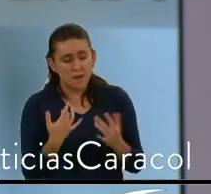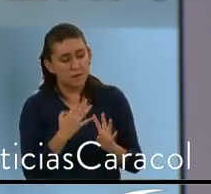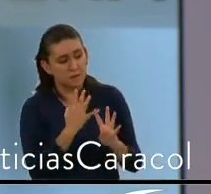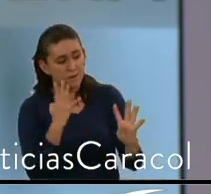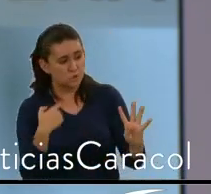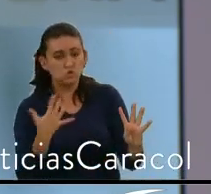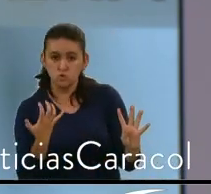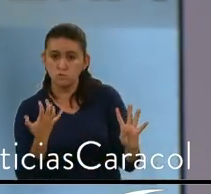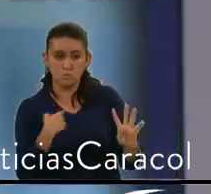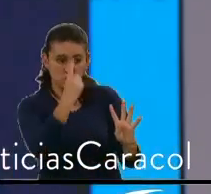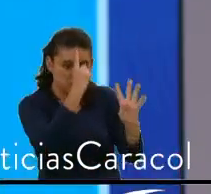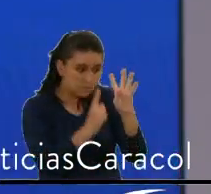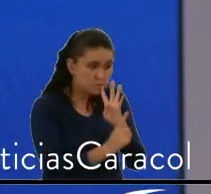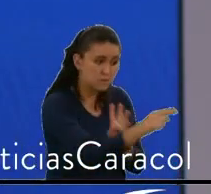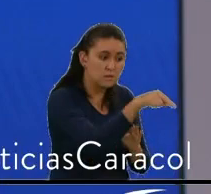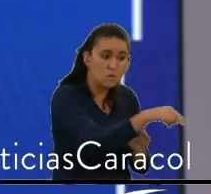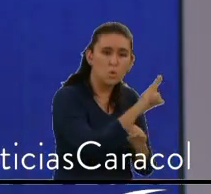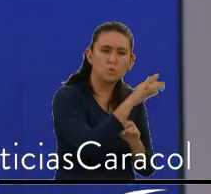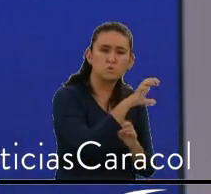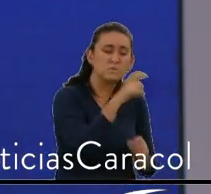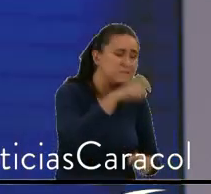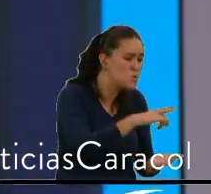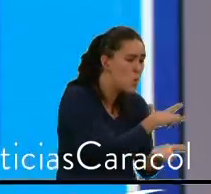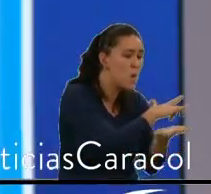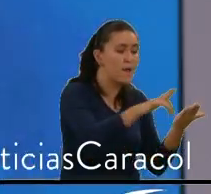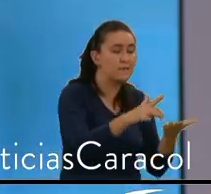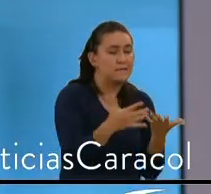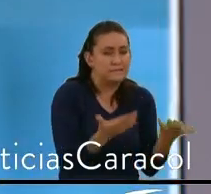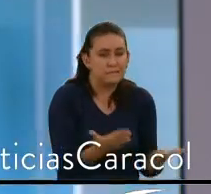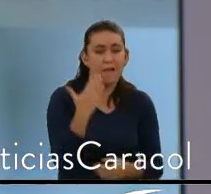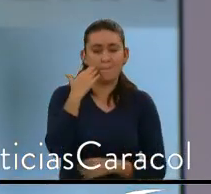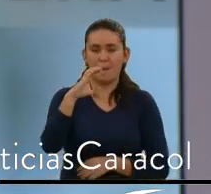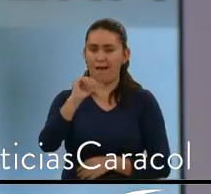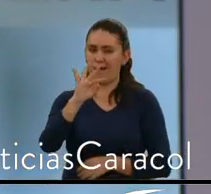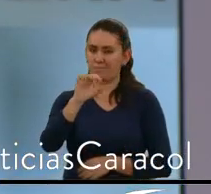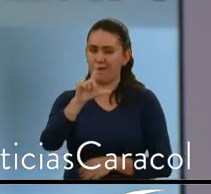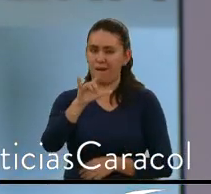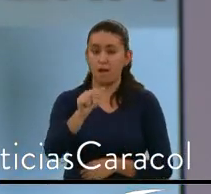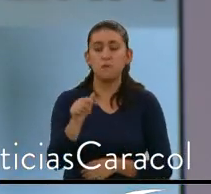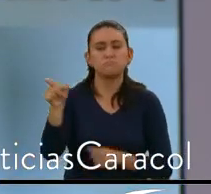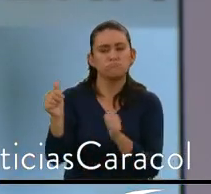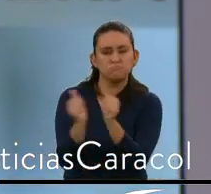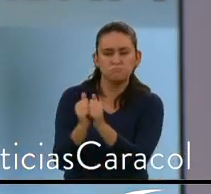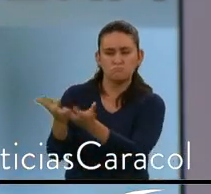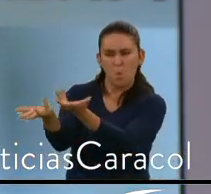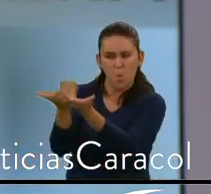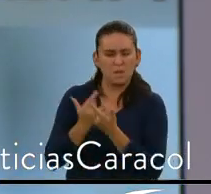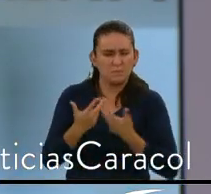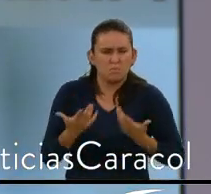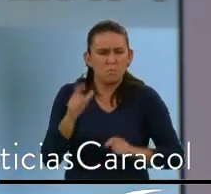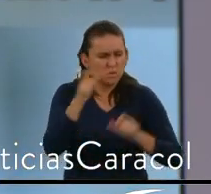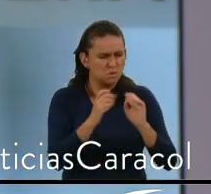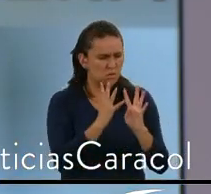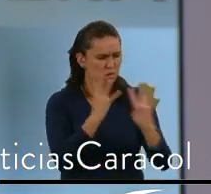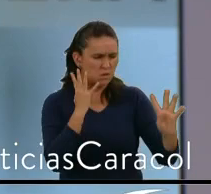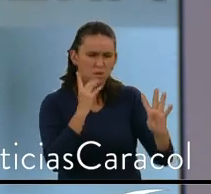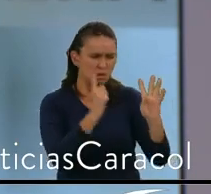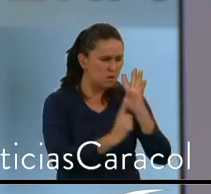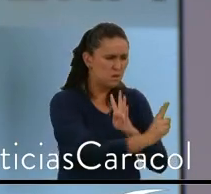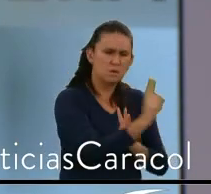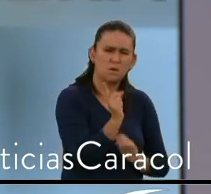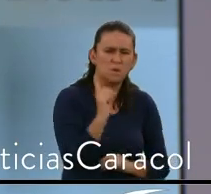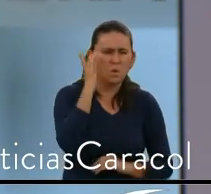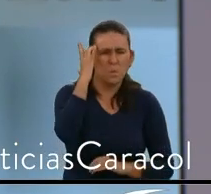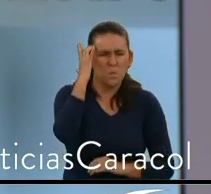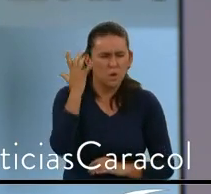para ser atendidos en estas unidades. Catalina Botero a esta hora nos cuenta cuál es la razón por la que los pacientes no pueden recibir o